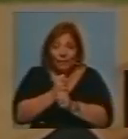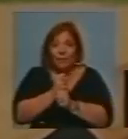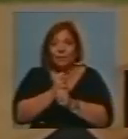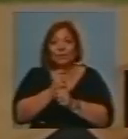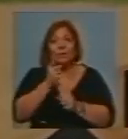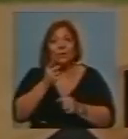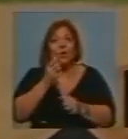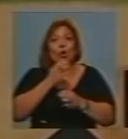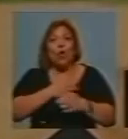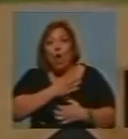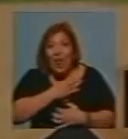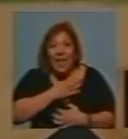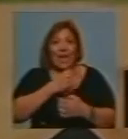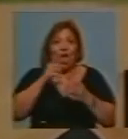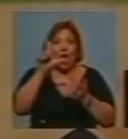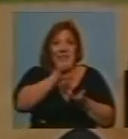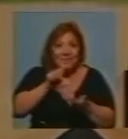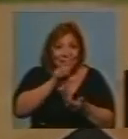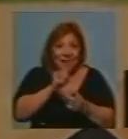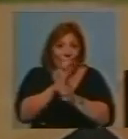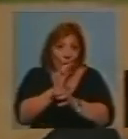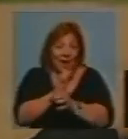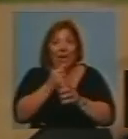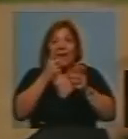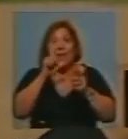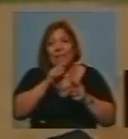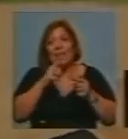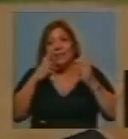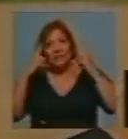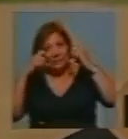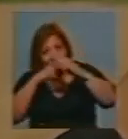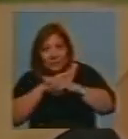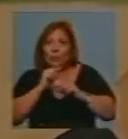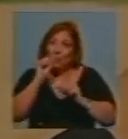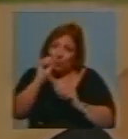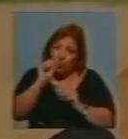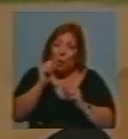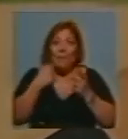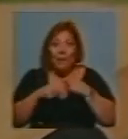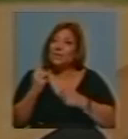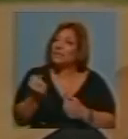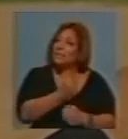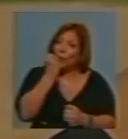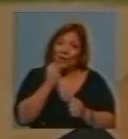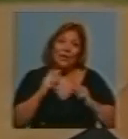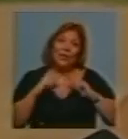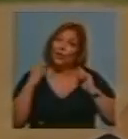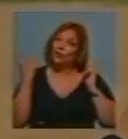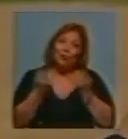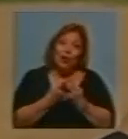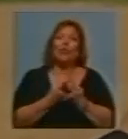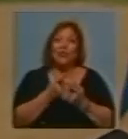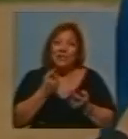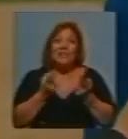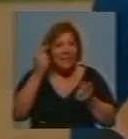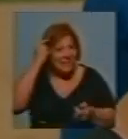con el colegio, con el liceo, a veces se complica un poquito, es sumamente importante y vital que todos